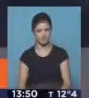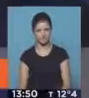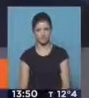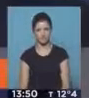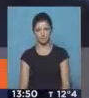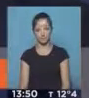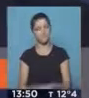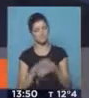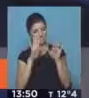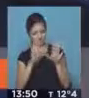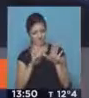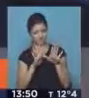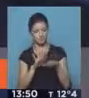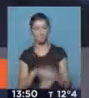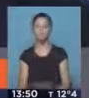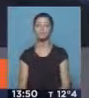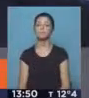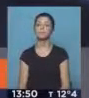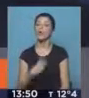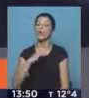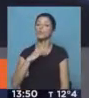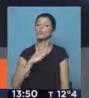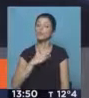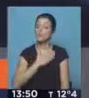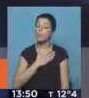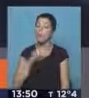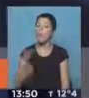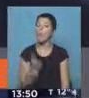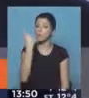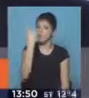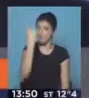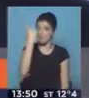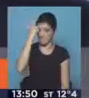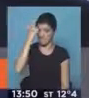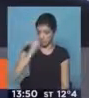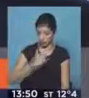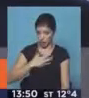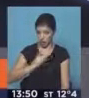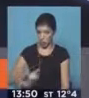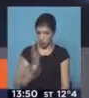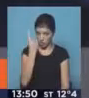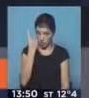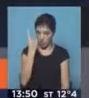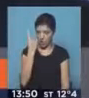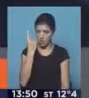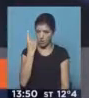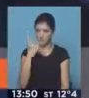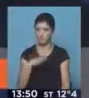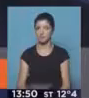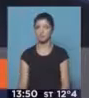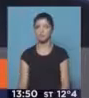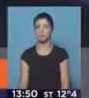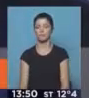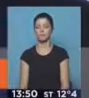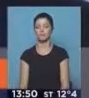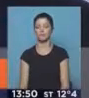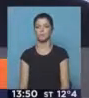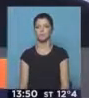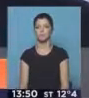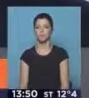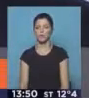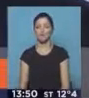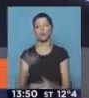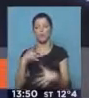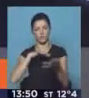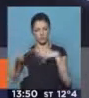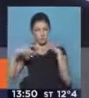los políticos, tú sabes que eso, pues, está en su DNA. Una pregunta que lo toca personalmente para terminar. A